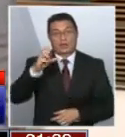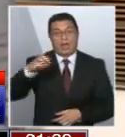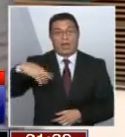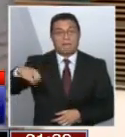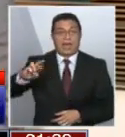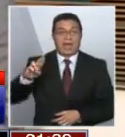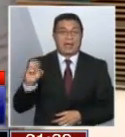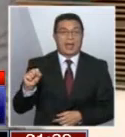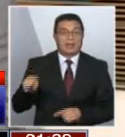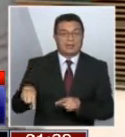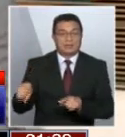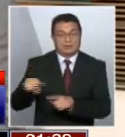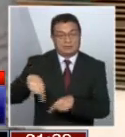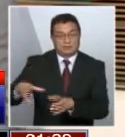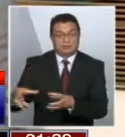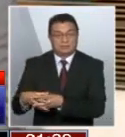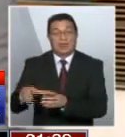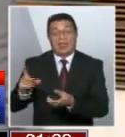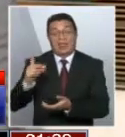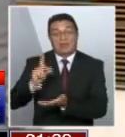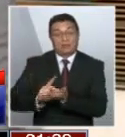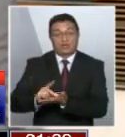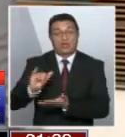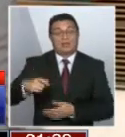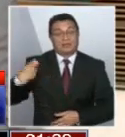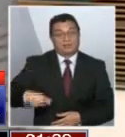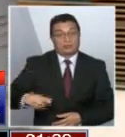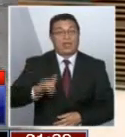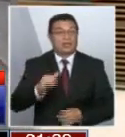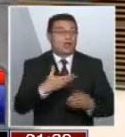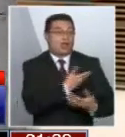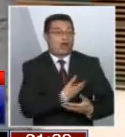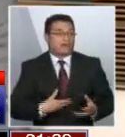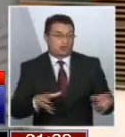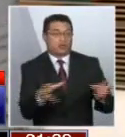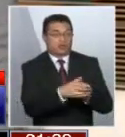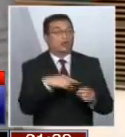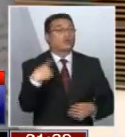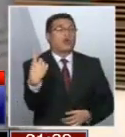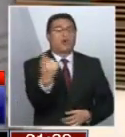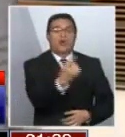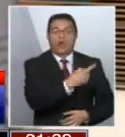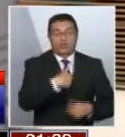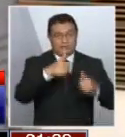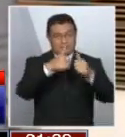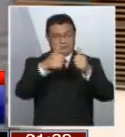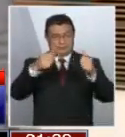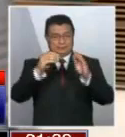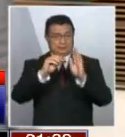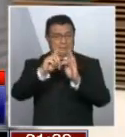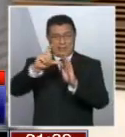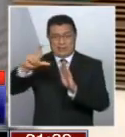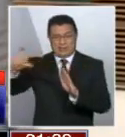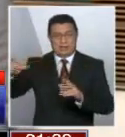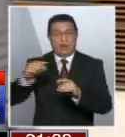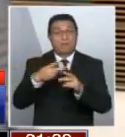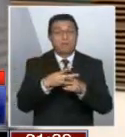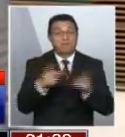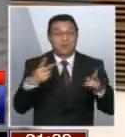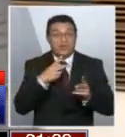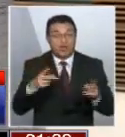y creo yo también del conjunto del gobierno. Si todos los salarios, altos salarios de la administración